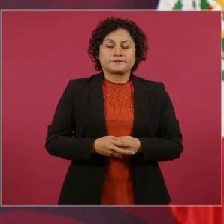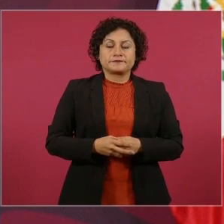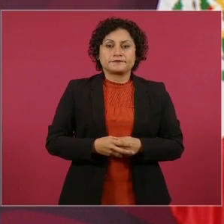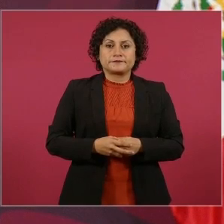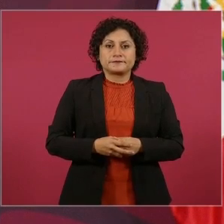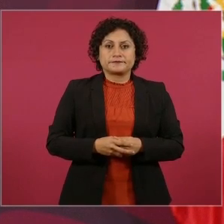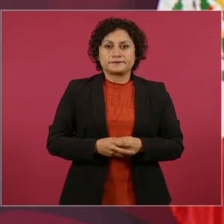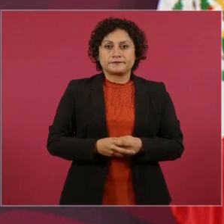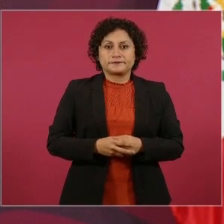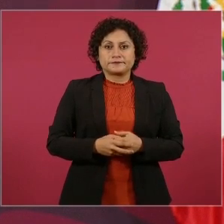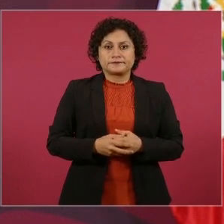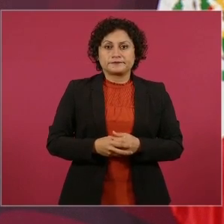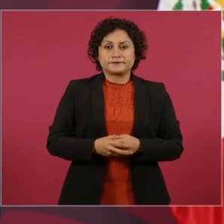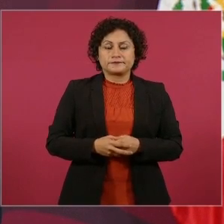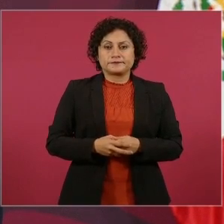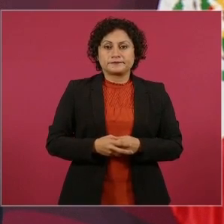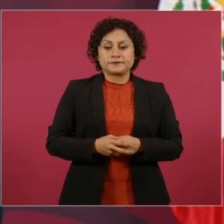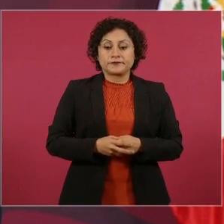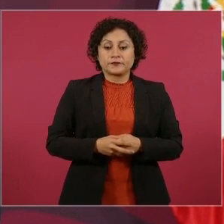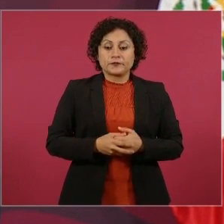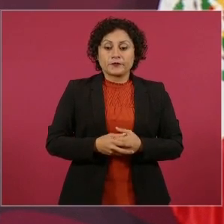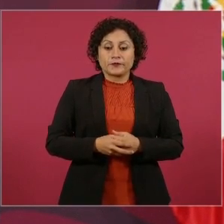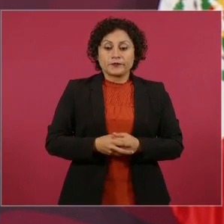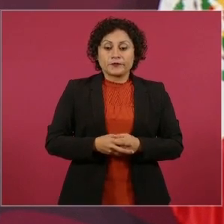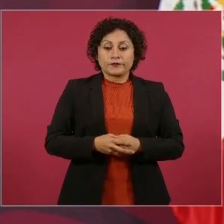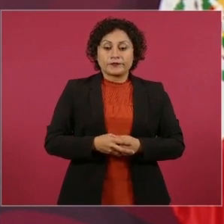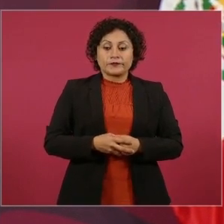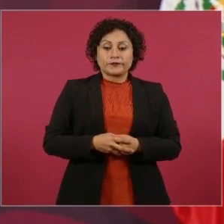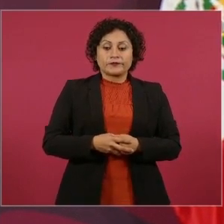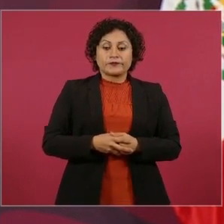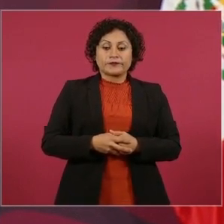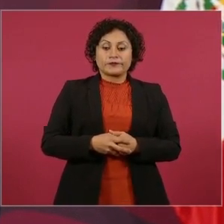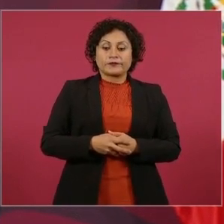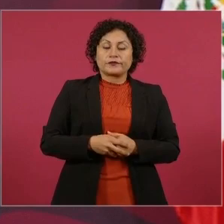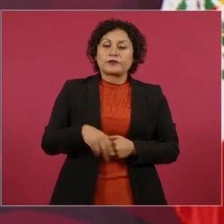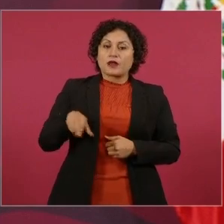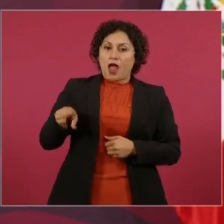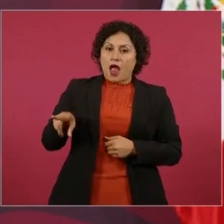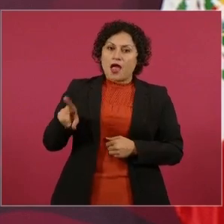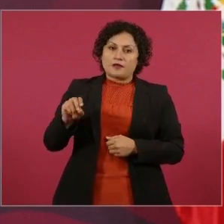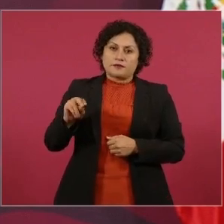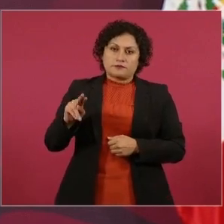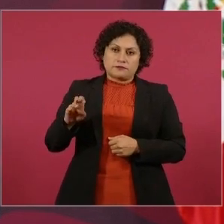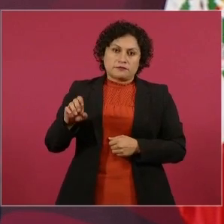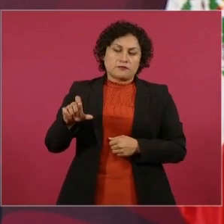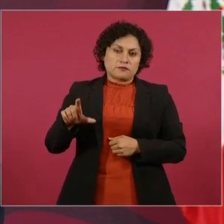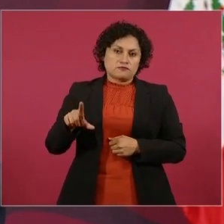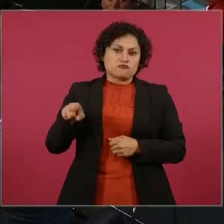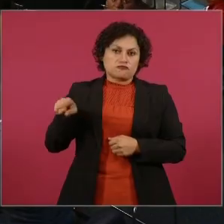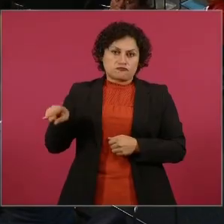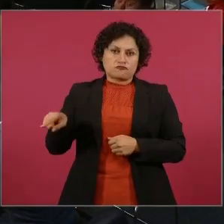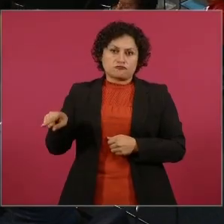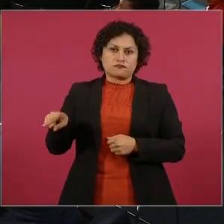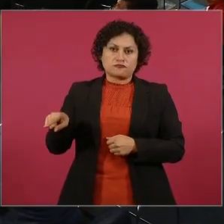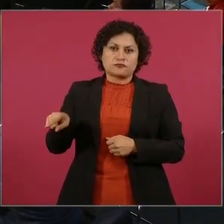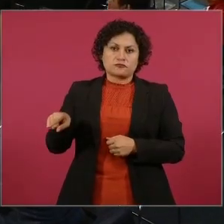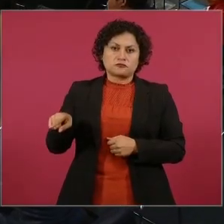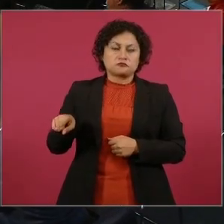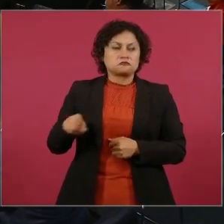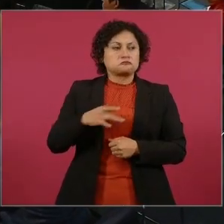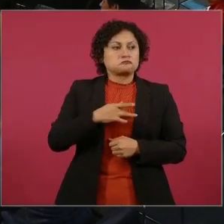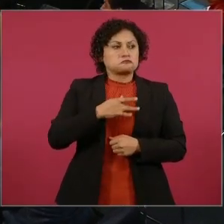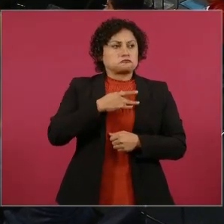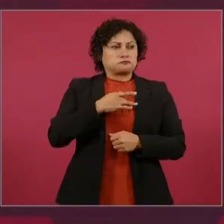gente que tenían la arrogancia de sentirse